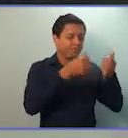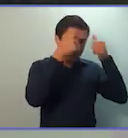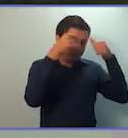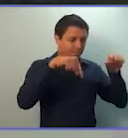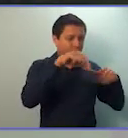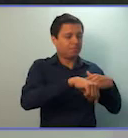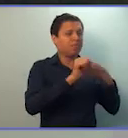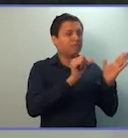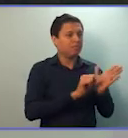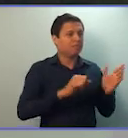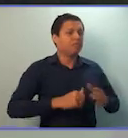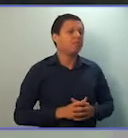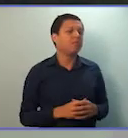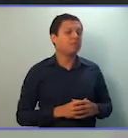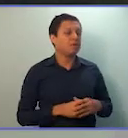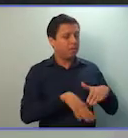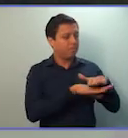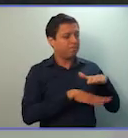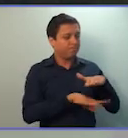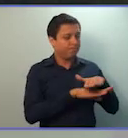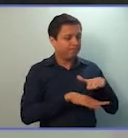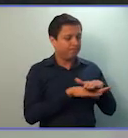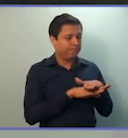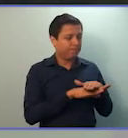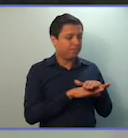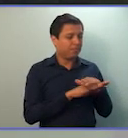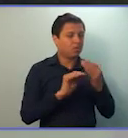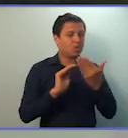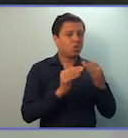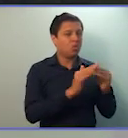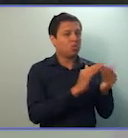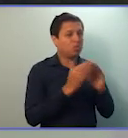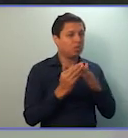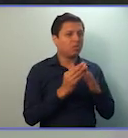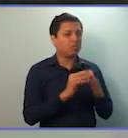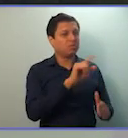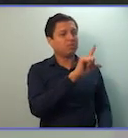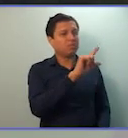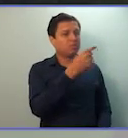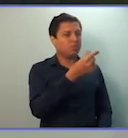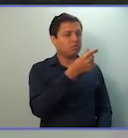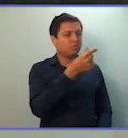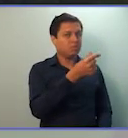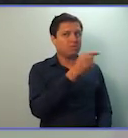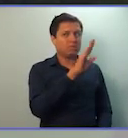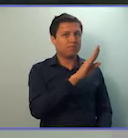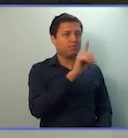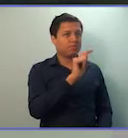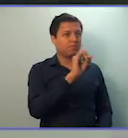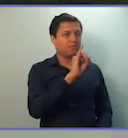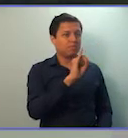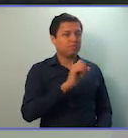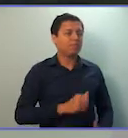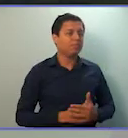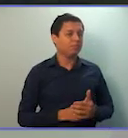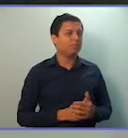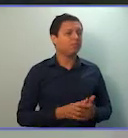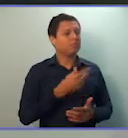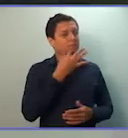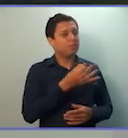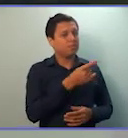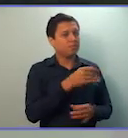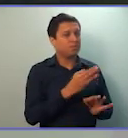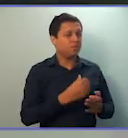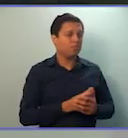legislativa y es básicamente la comunidad conocida como el gt de lg vete y vete y así verdad